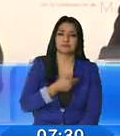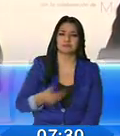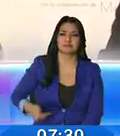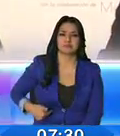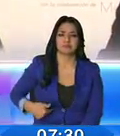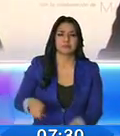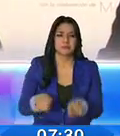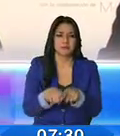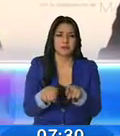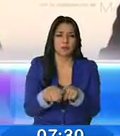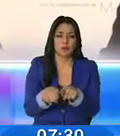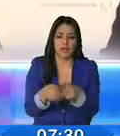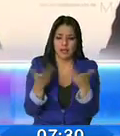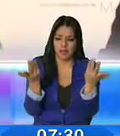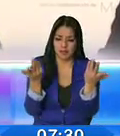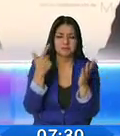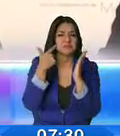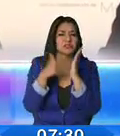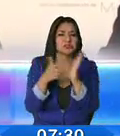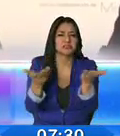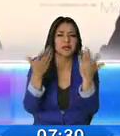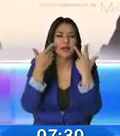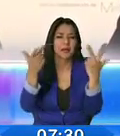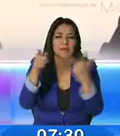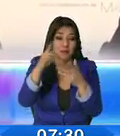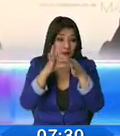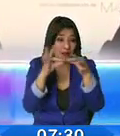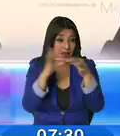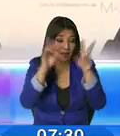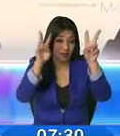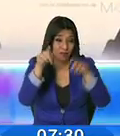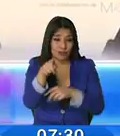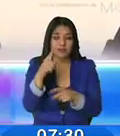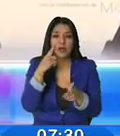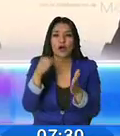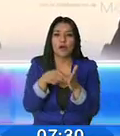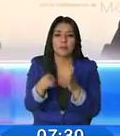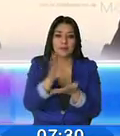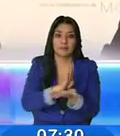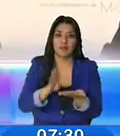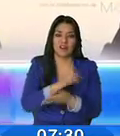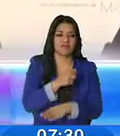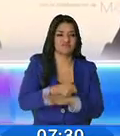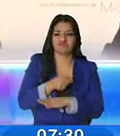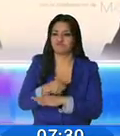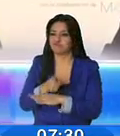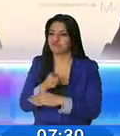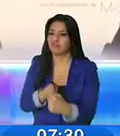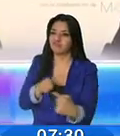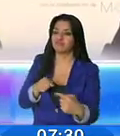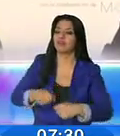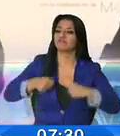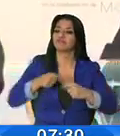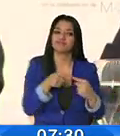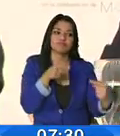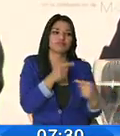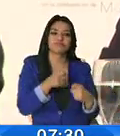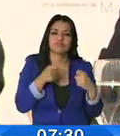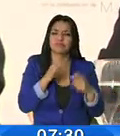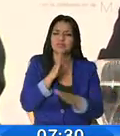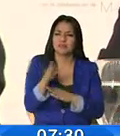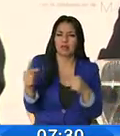de, no sé si el término es conocido acá, de matón de barrio. Aquel que andaba buscando con quién pelearse, con quién